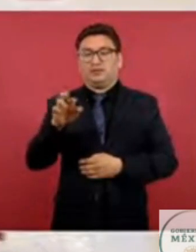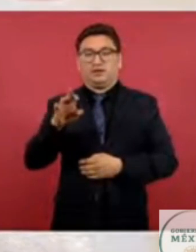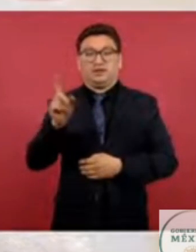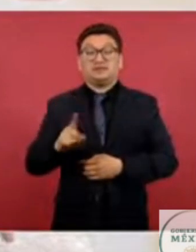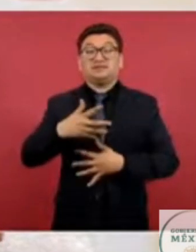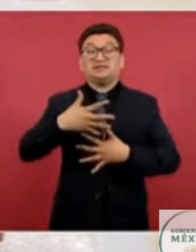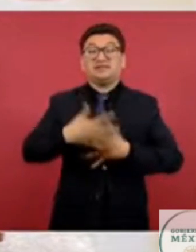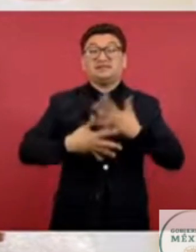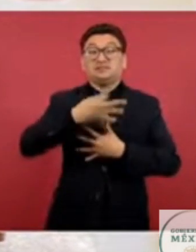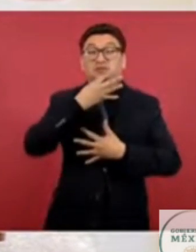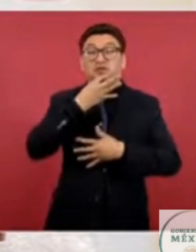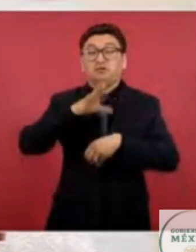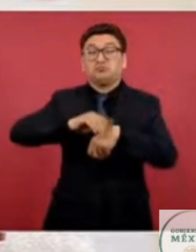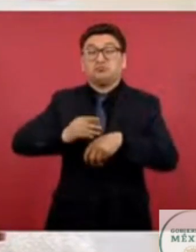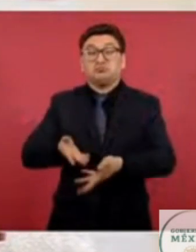15 minutos,